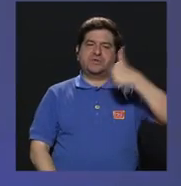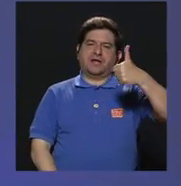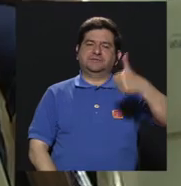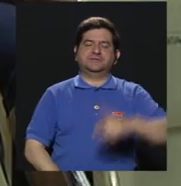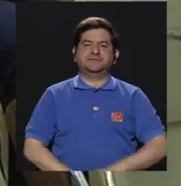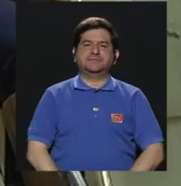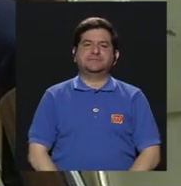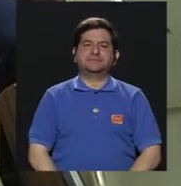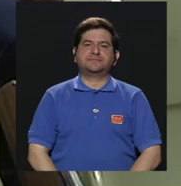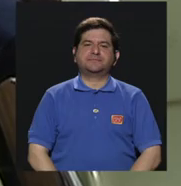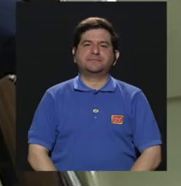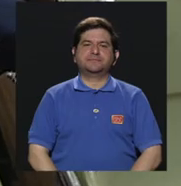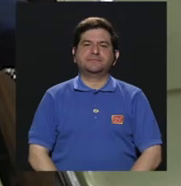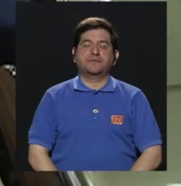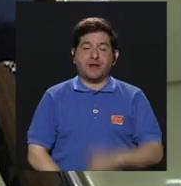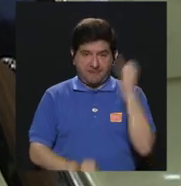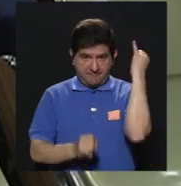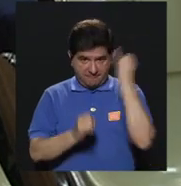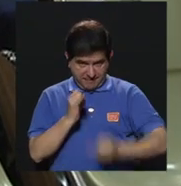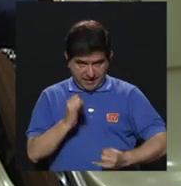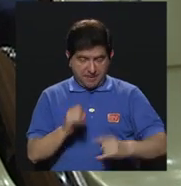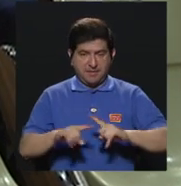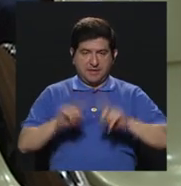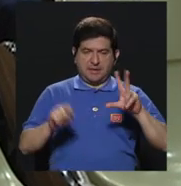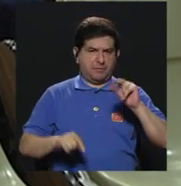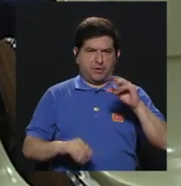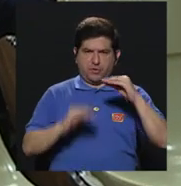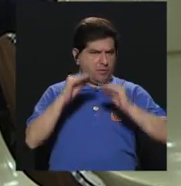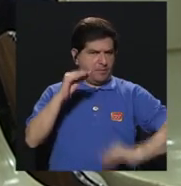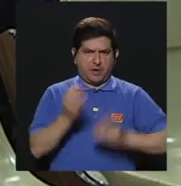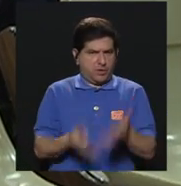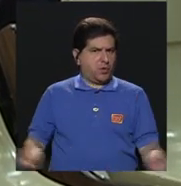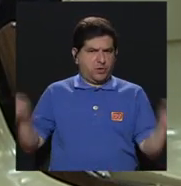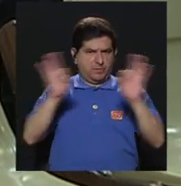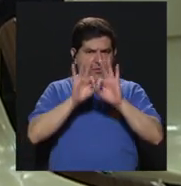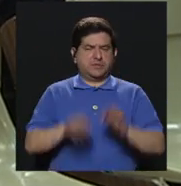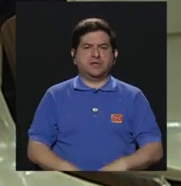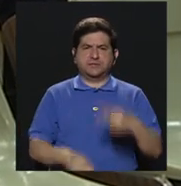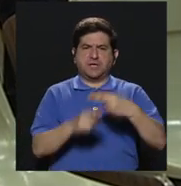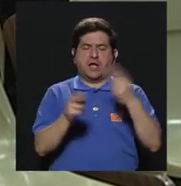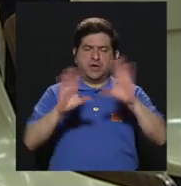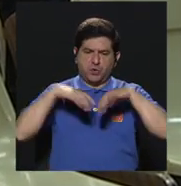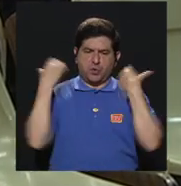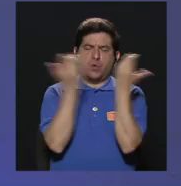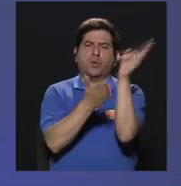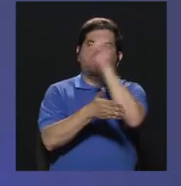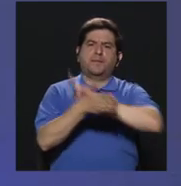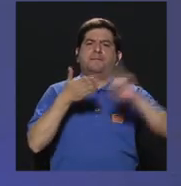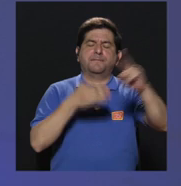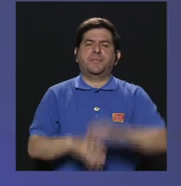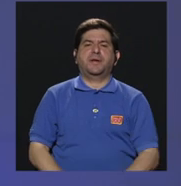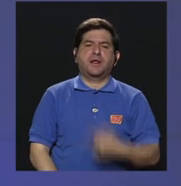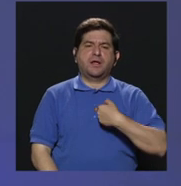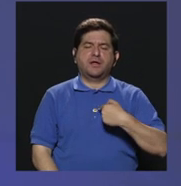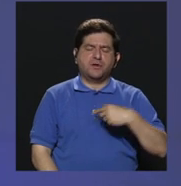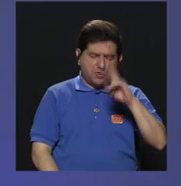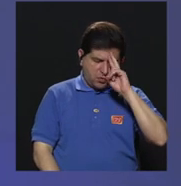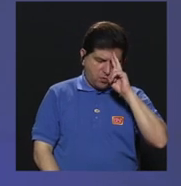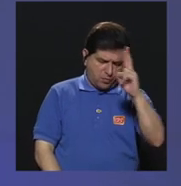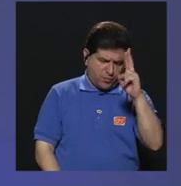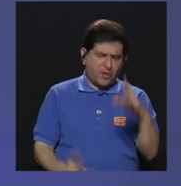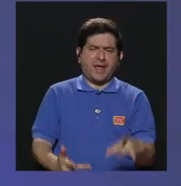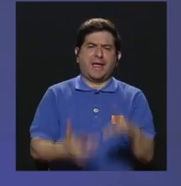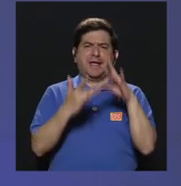ganadores. Por último, pero no por ello menos importante, en nombre del Consejo Universitario, quiero hacer un reconocimiento